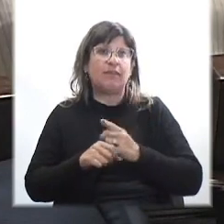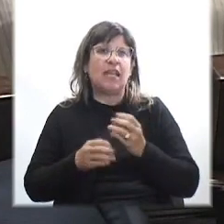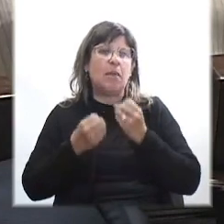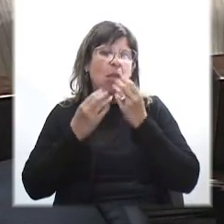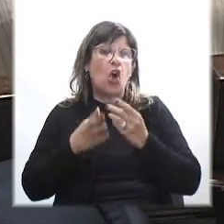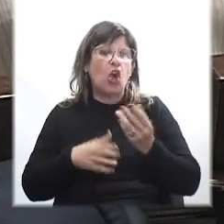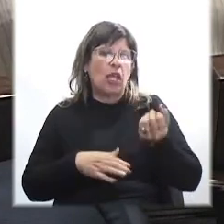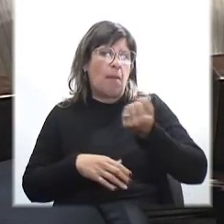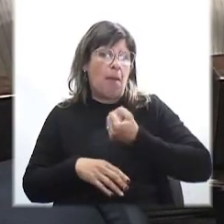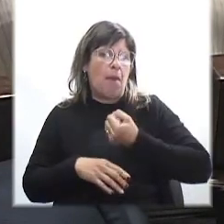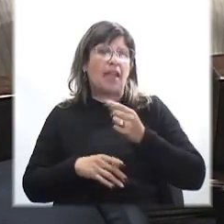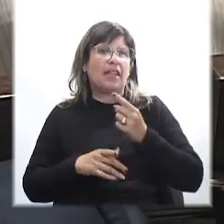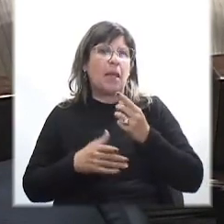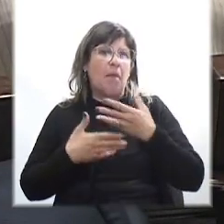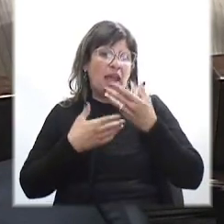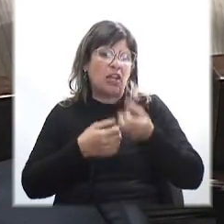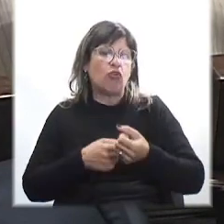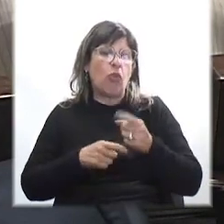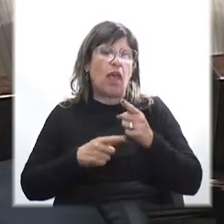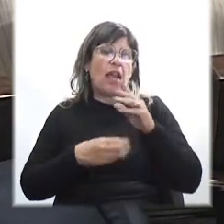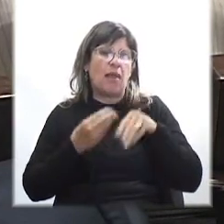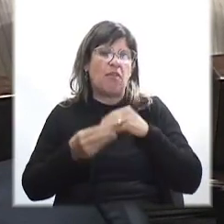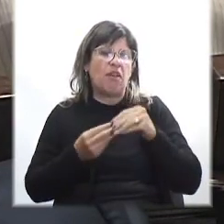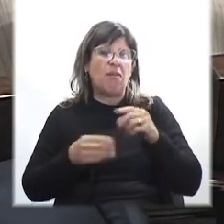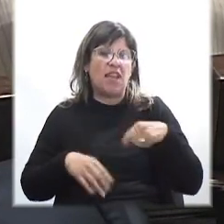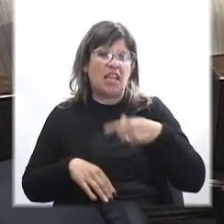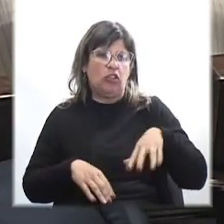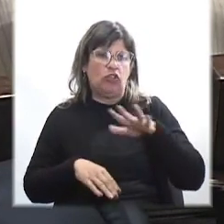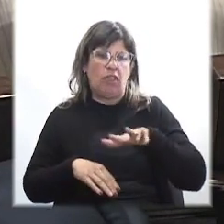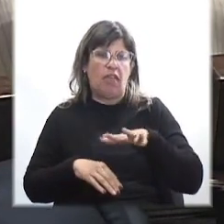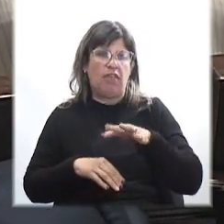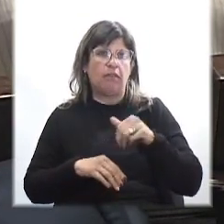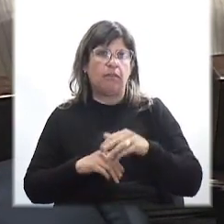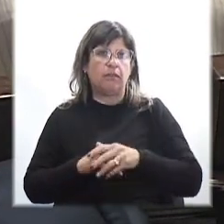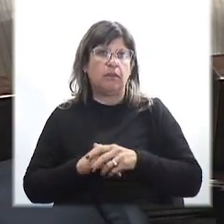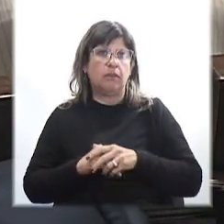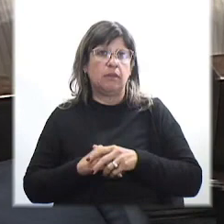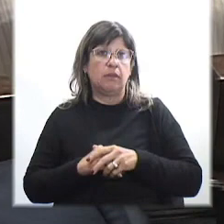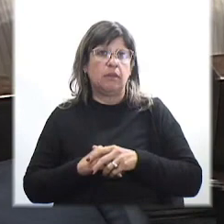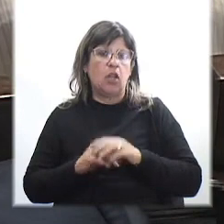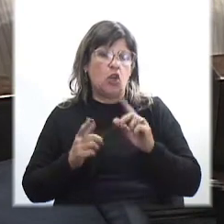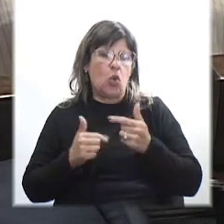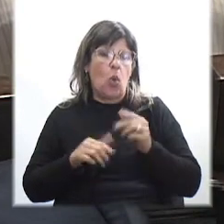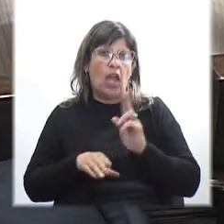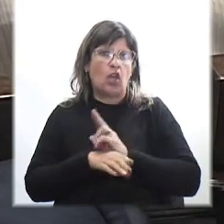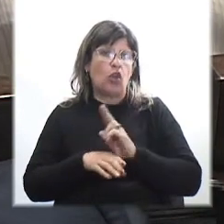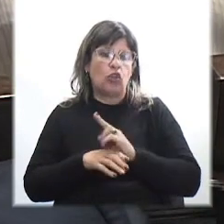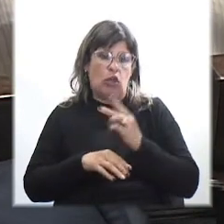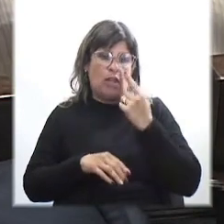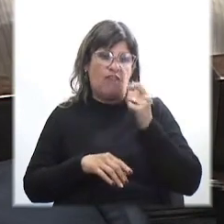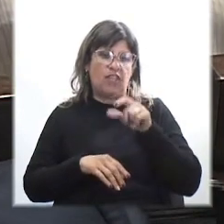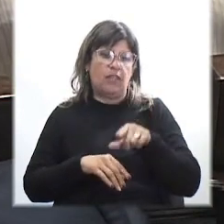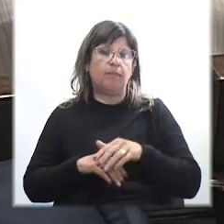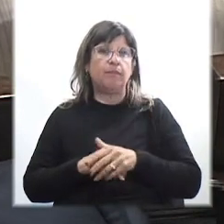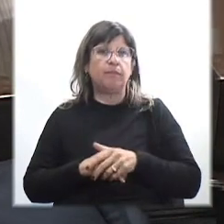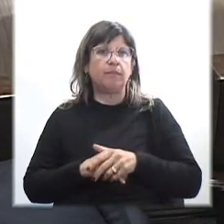me mate para ayudar a mi familia y a la sociedad. No hay control que lo evite.